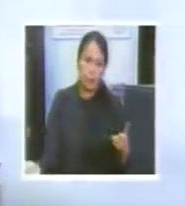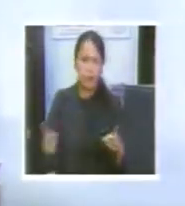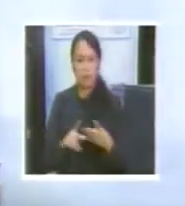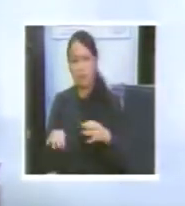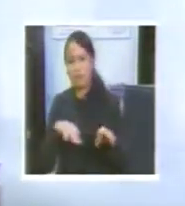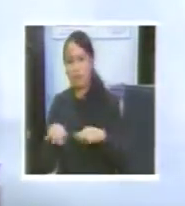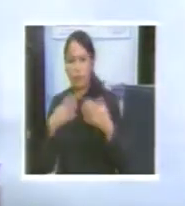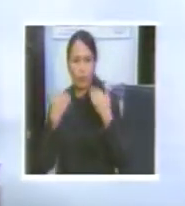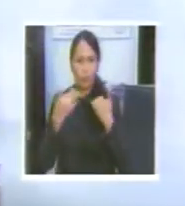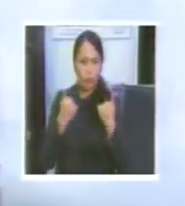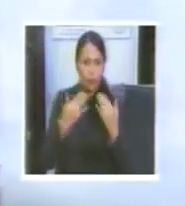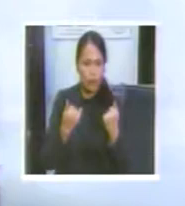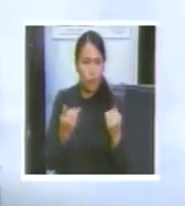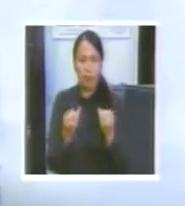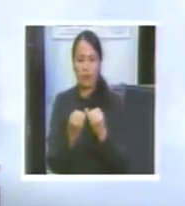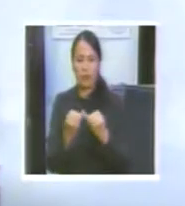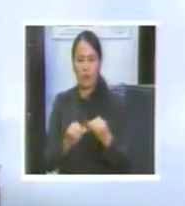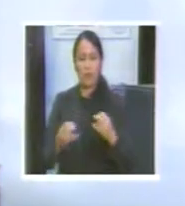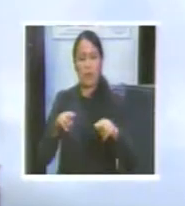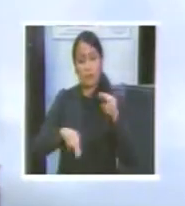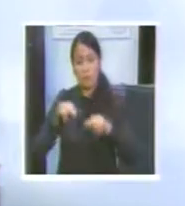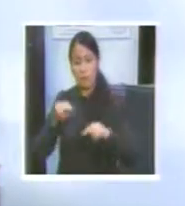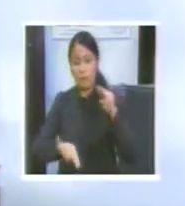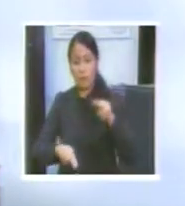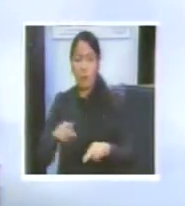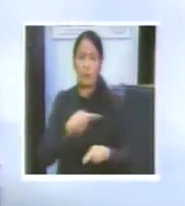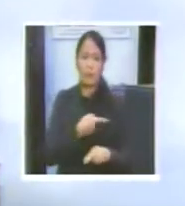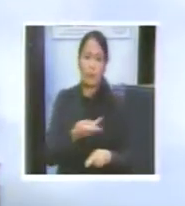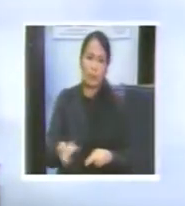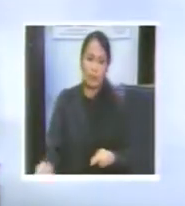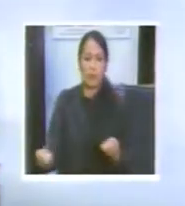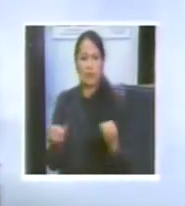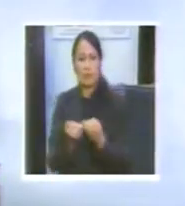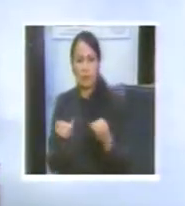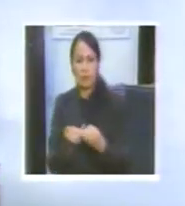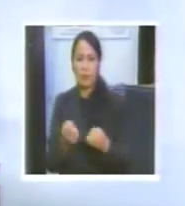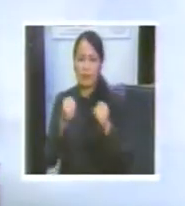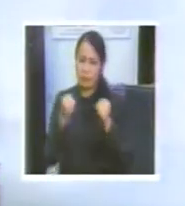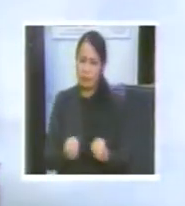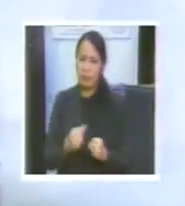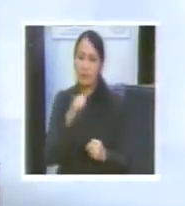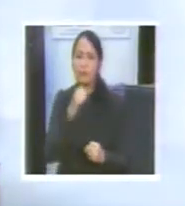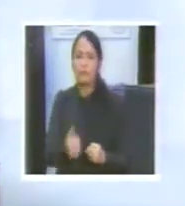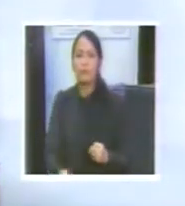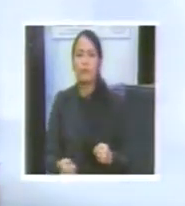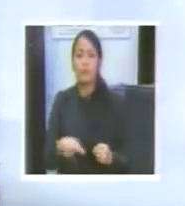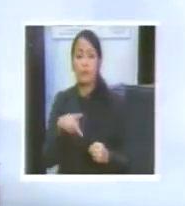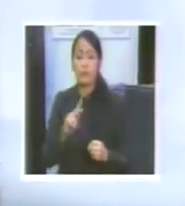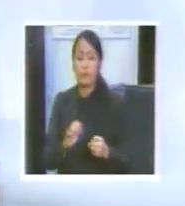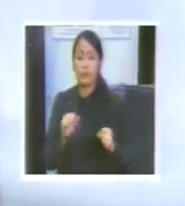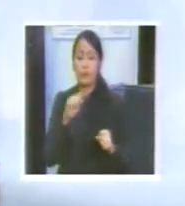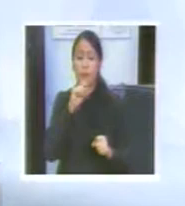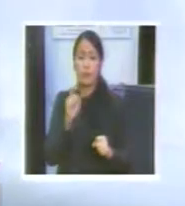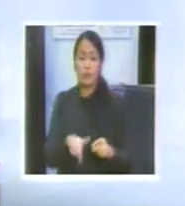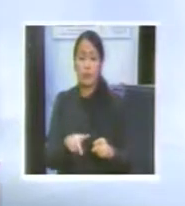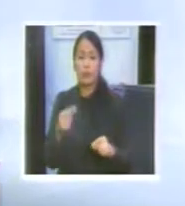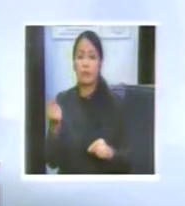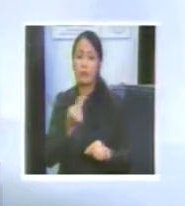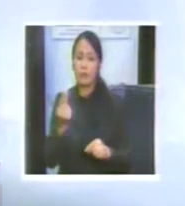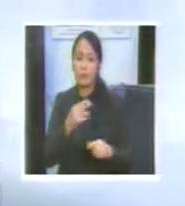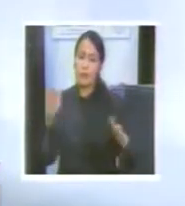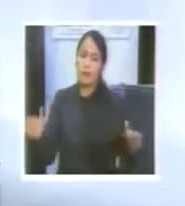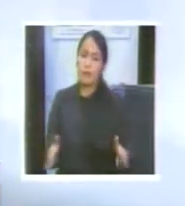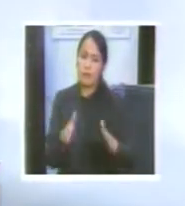desempleo, la enorme desigualdad social y económica y la creciente inseguridad, pero también la necesidad de saber